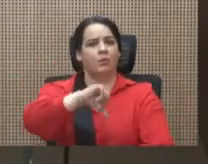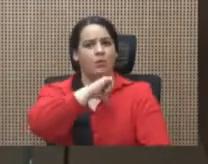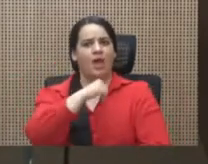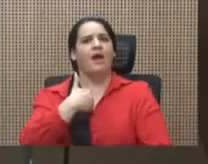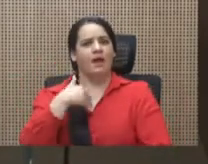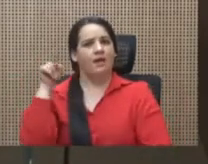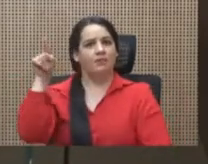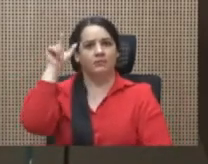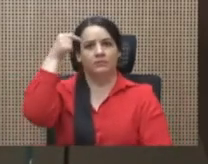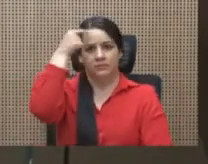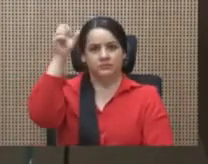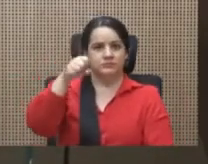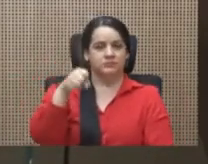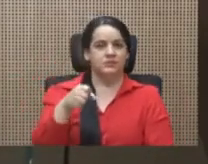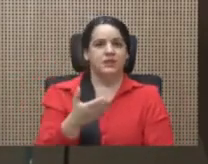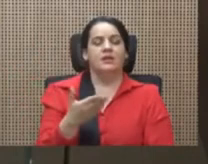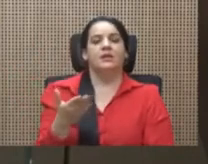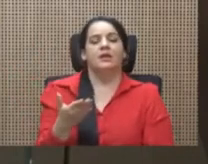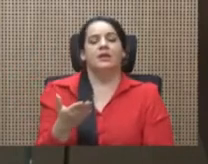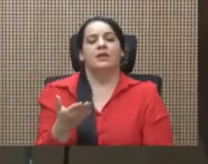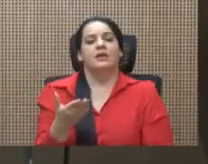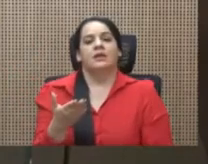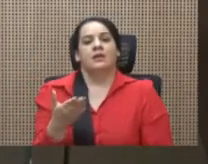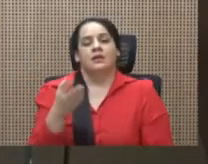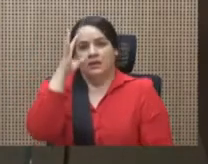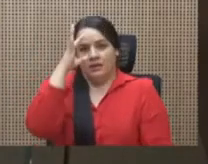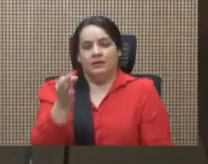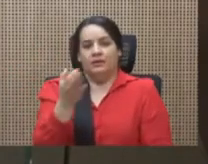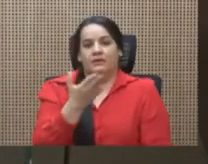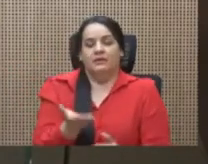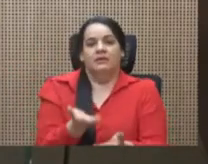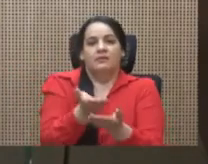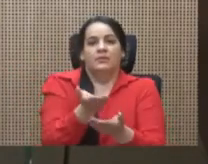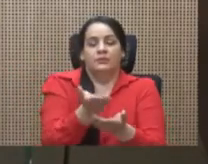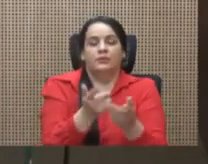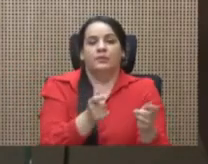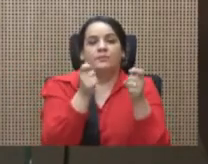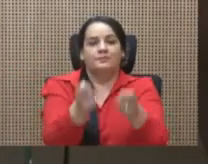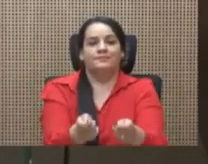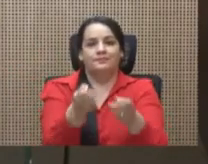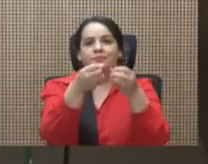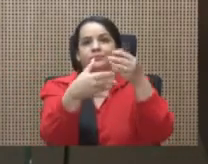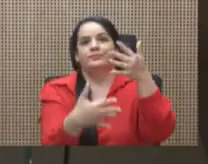en el gobierno, porque si bien creo que la moción presentada en muchos aspectos